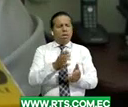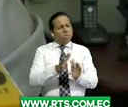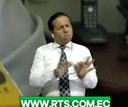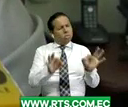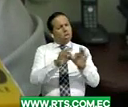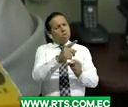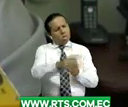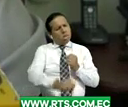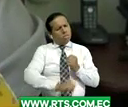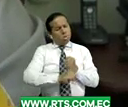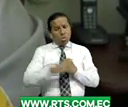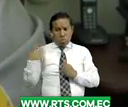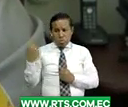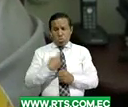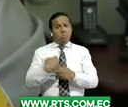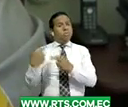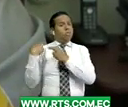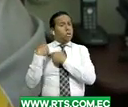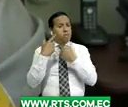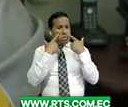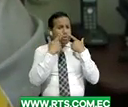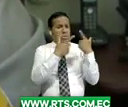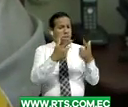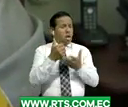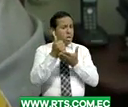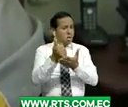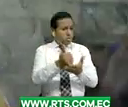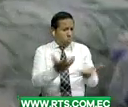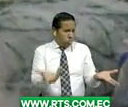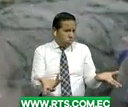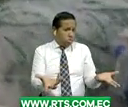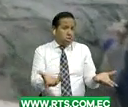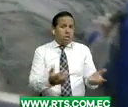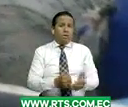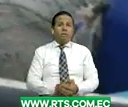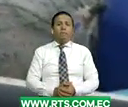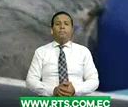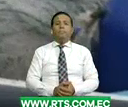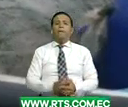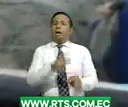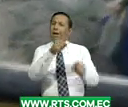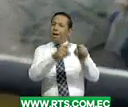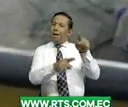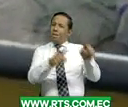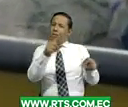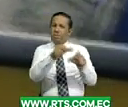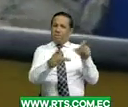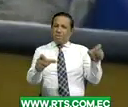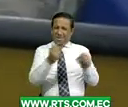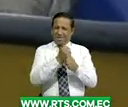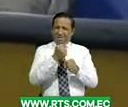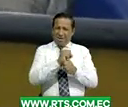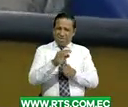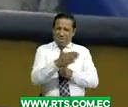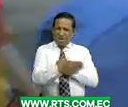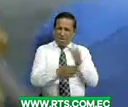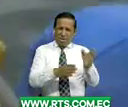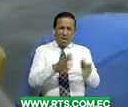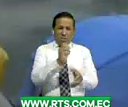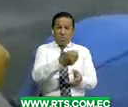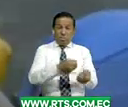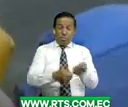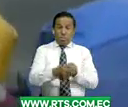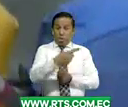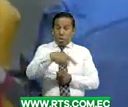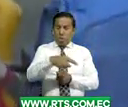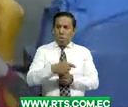pedir que nos colaboren para poder brindarles esa seguridad que tanto piden. Algunos pescadores artesanales que fueron revisados vieron con buenos